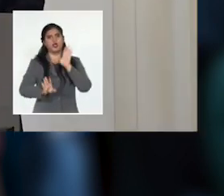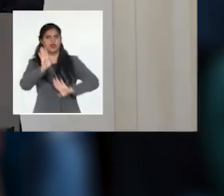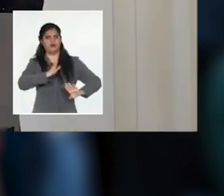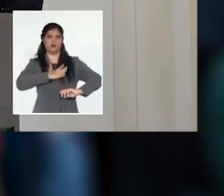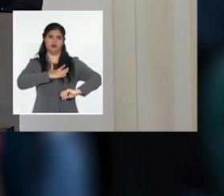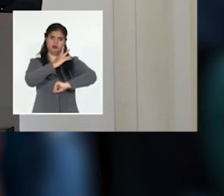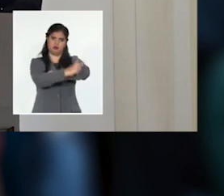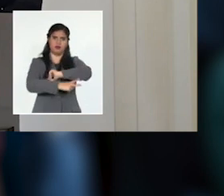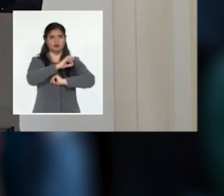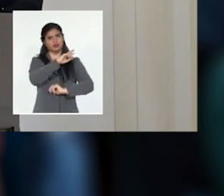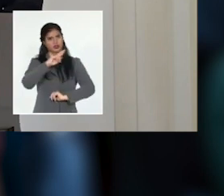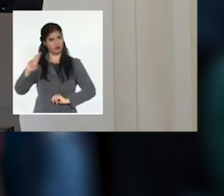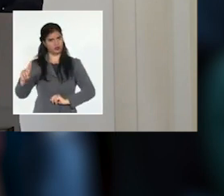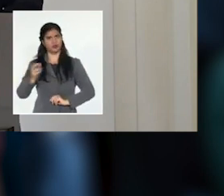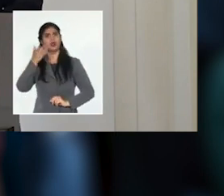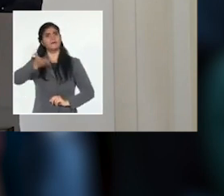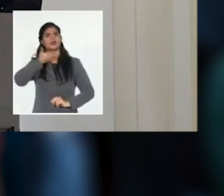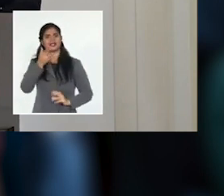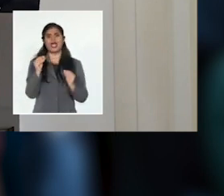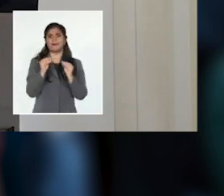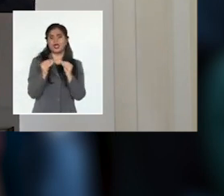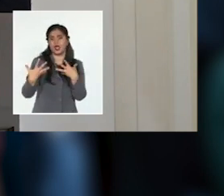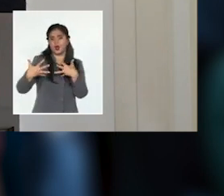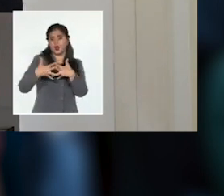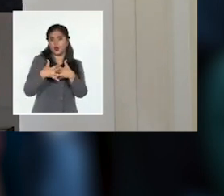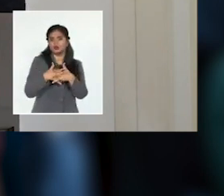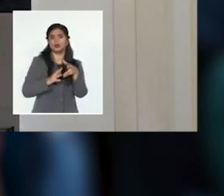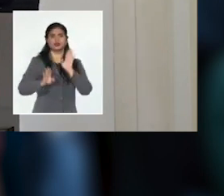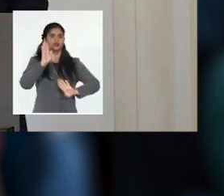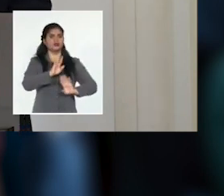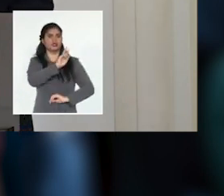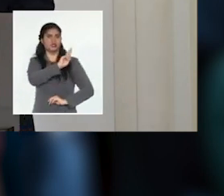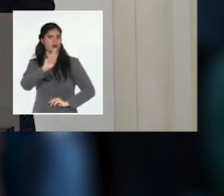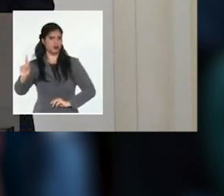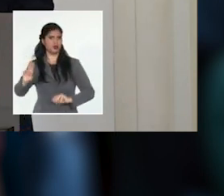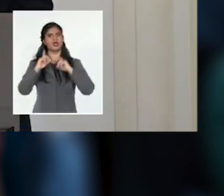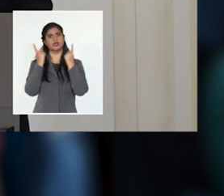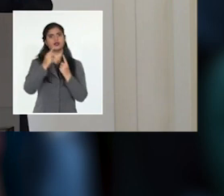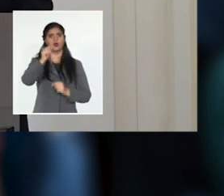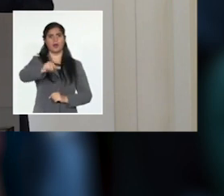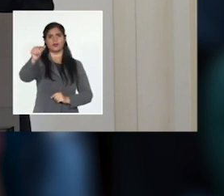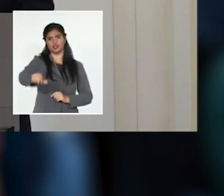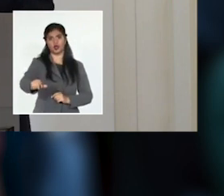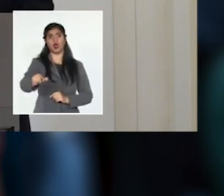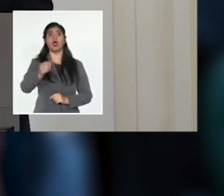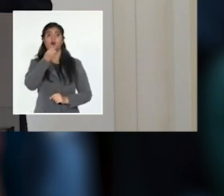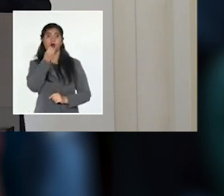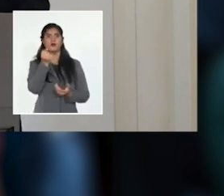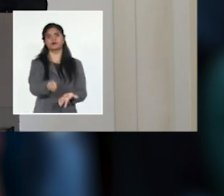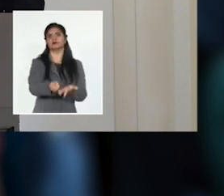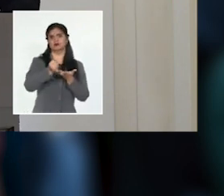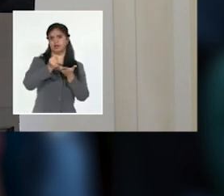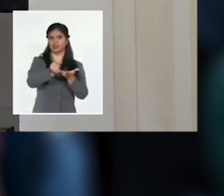unidad, de patriotismo y de apertura a todo el que desee contribuir. Escuchamos a todos con